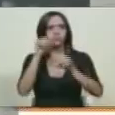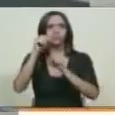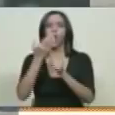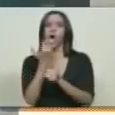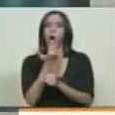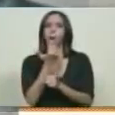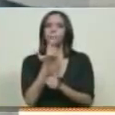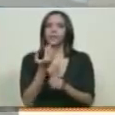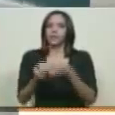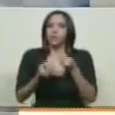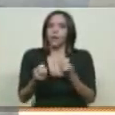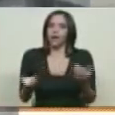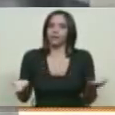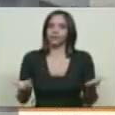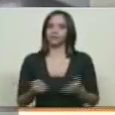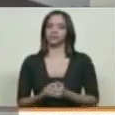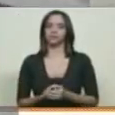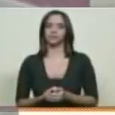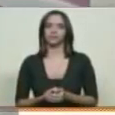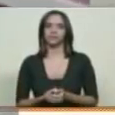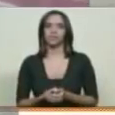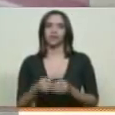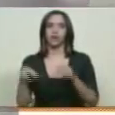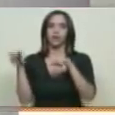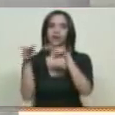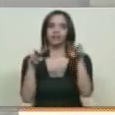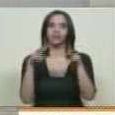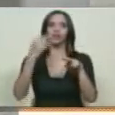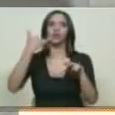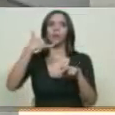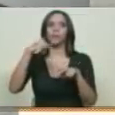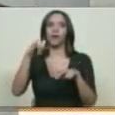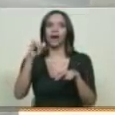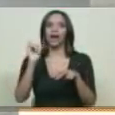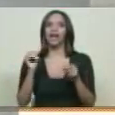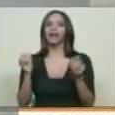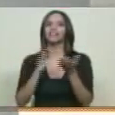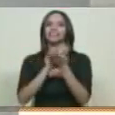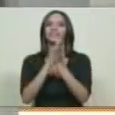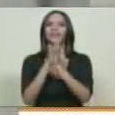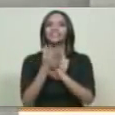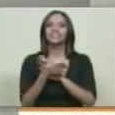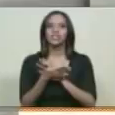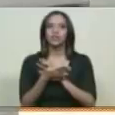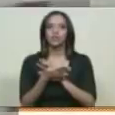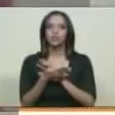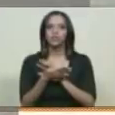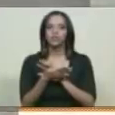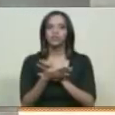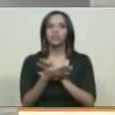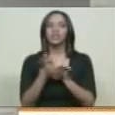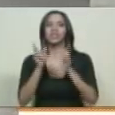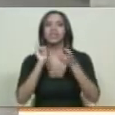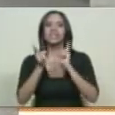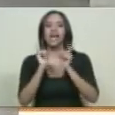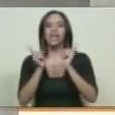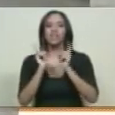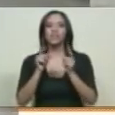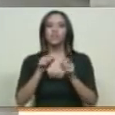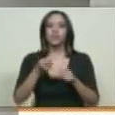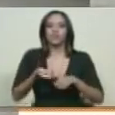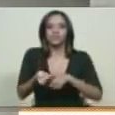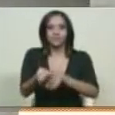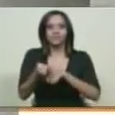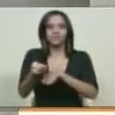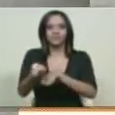¿cómo hace? También podemos observar cómo hay anaqueles totalmente vacíos. Y algunos desinfectantes que lo ponen en